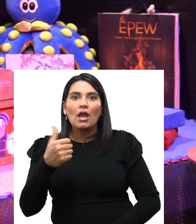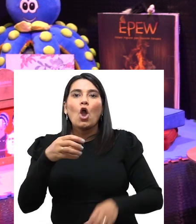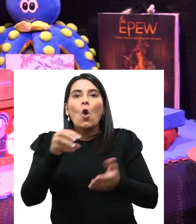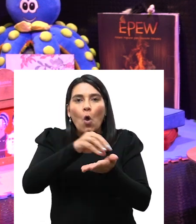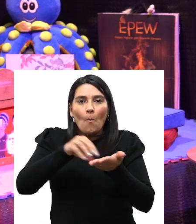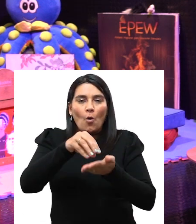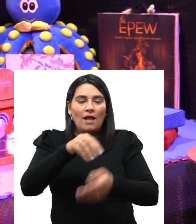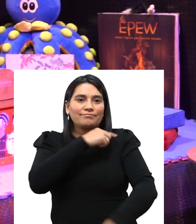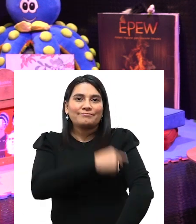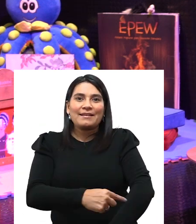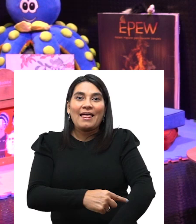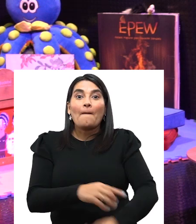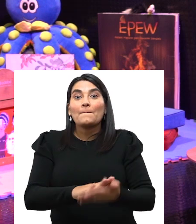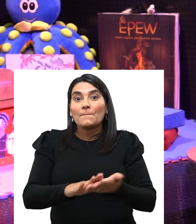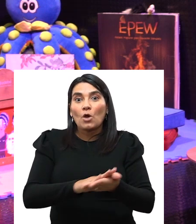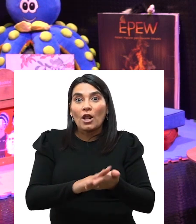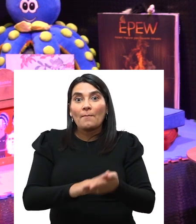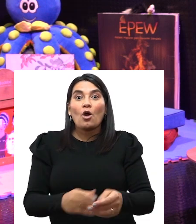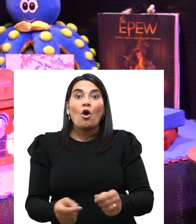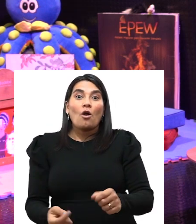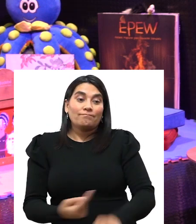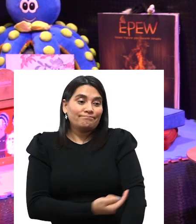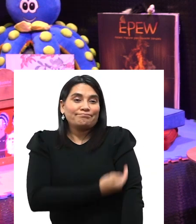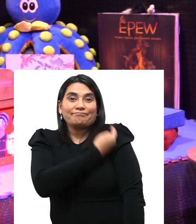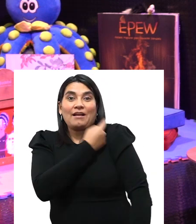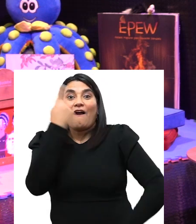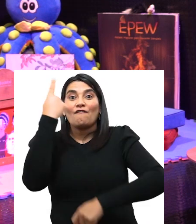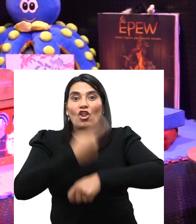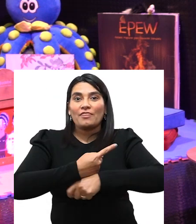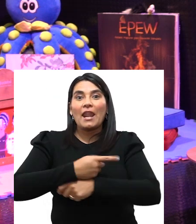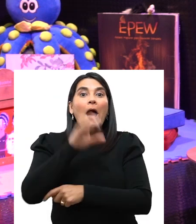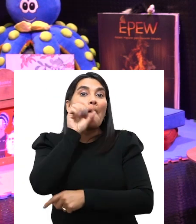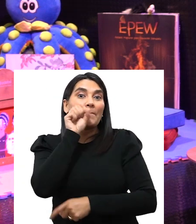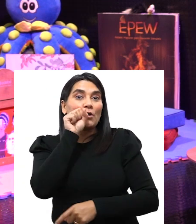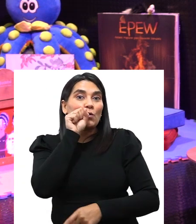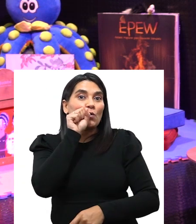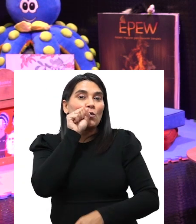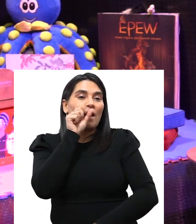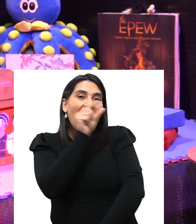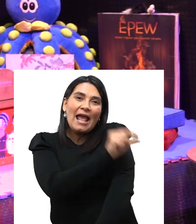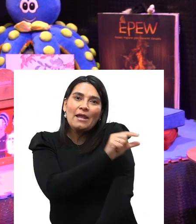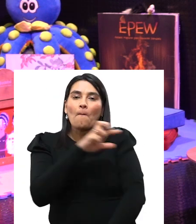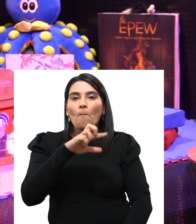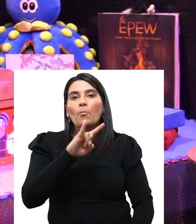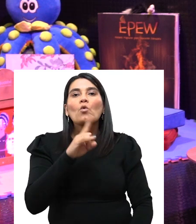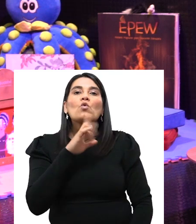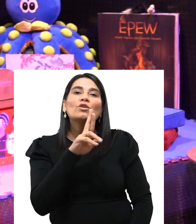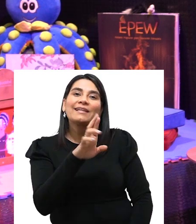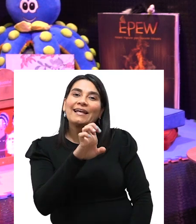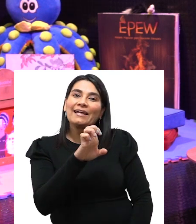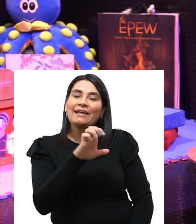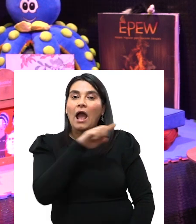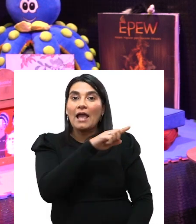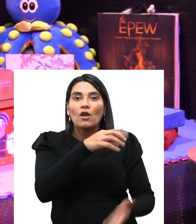de Villa La Frontera en Chacabuca, en la frontera con Perú, y desde el CESI Putre de la comuna de Putre,